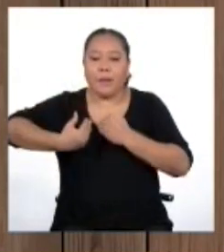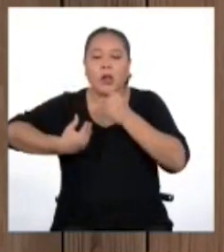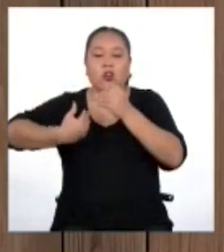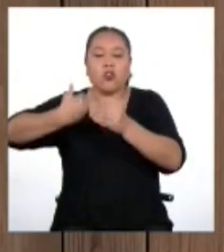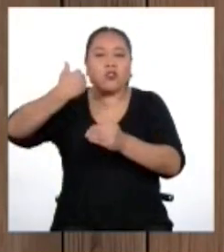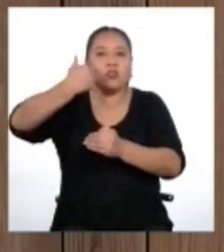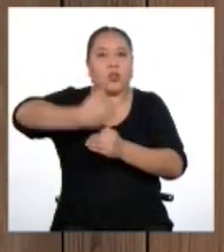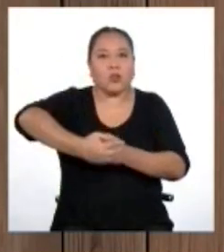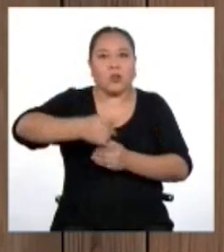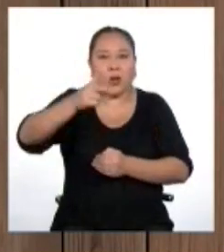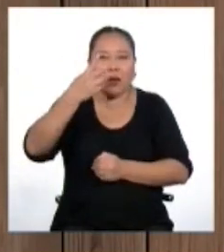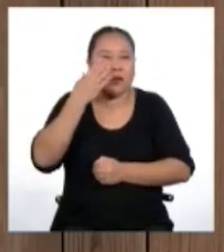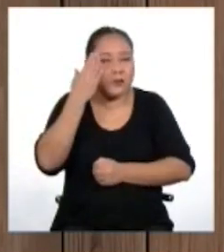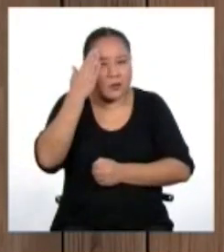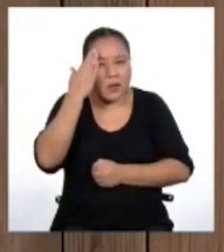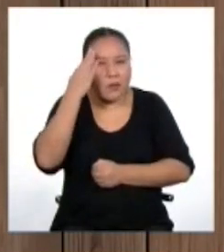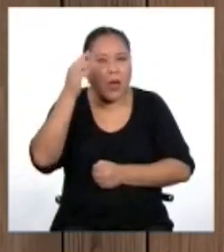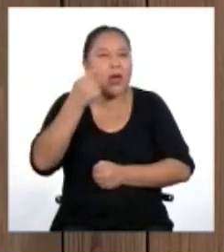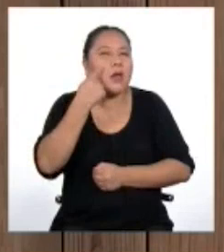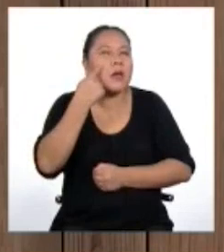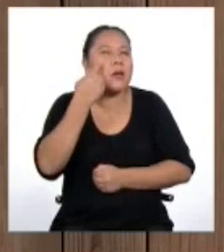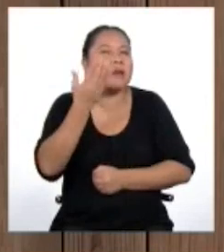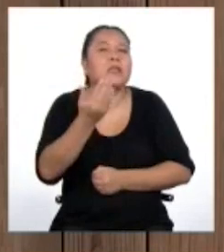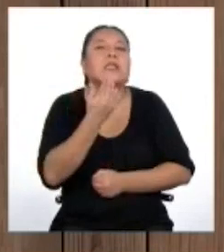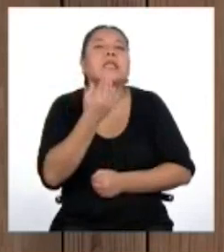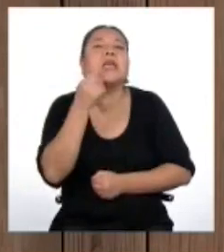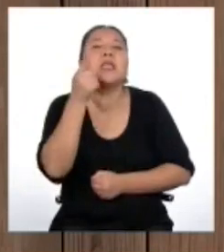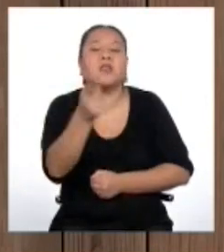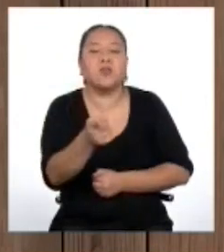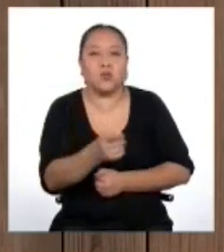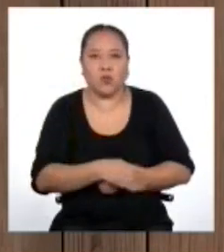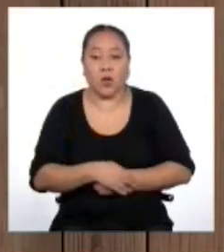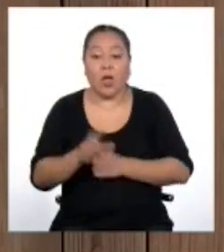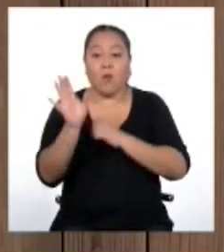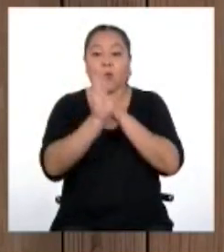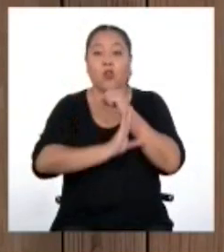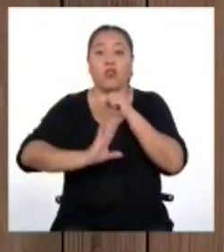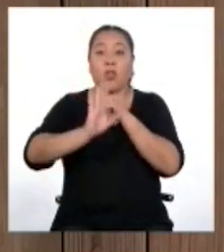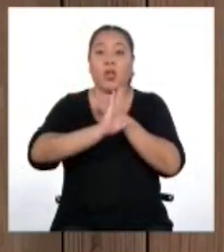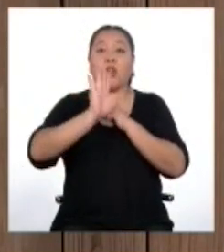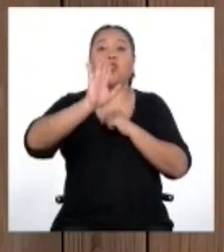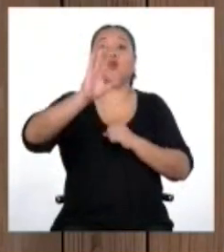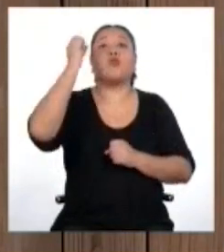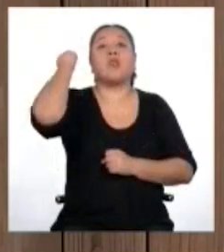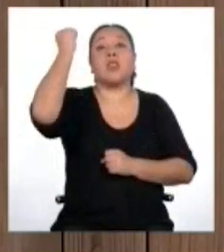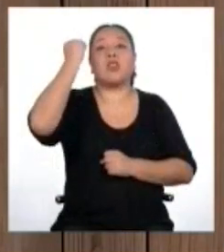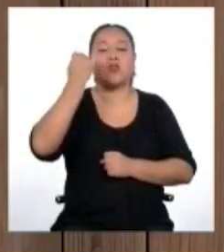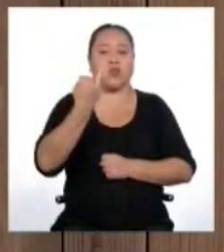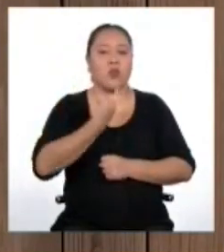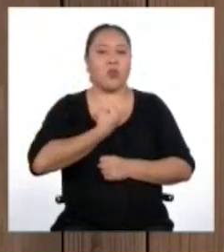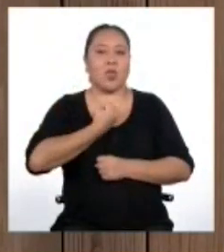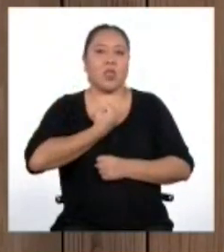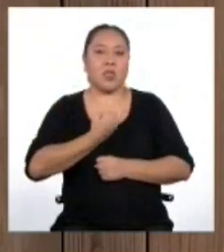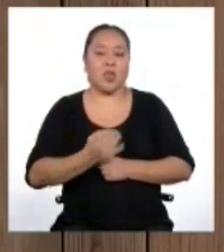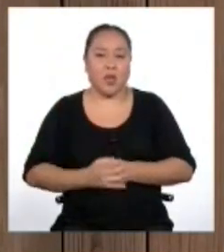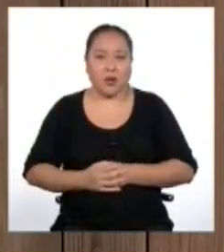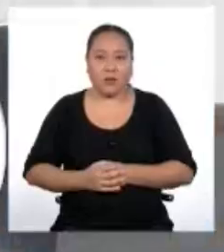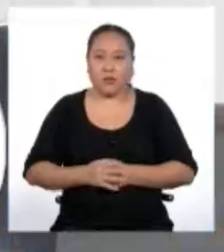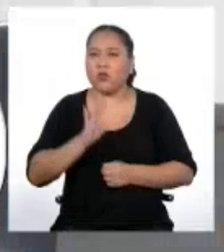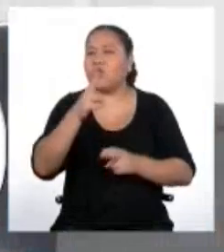seas identificado y asimismo protege tu derecho a la identidad. ¿Cuál es tu nombre completo,